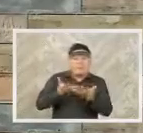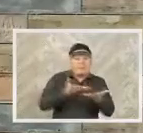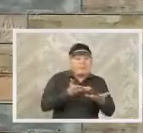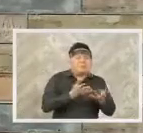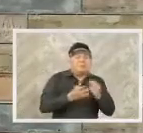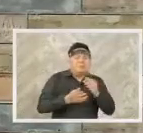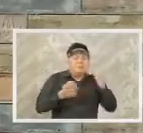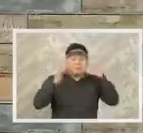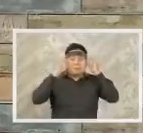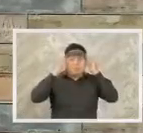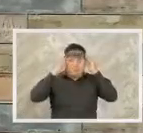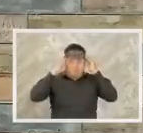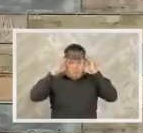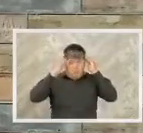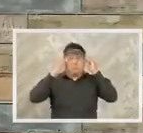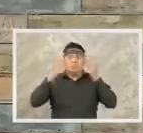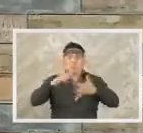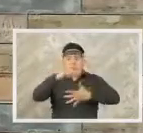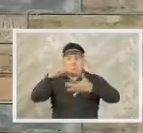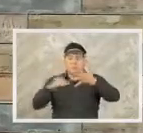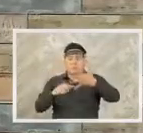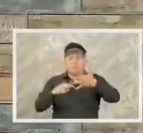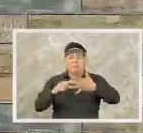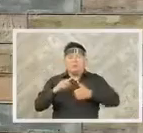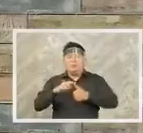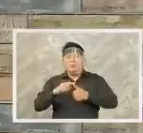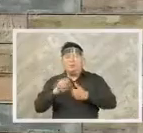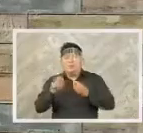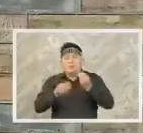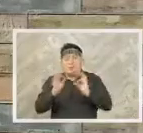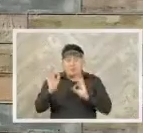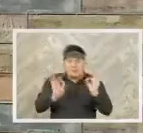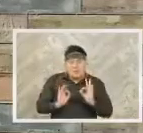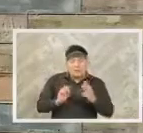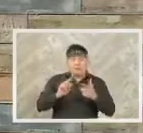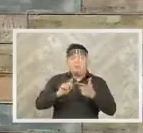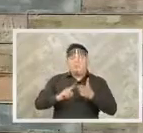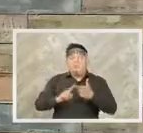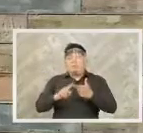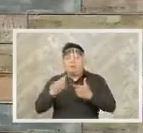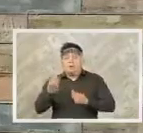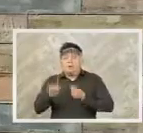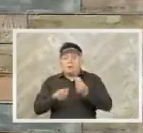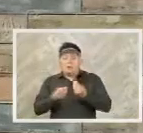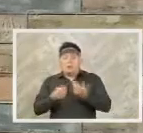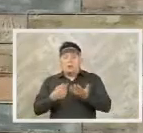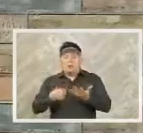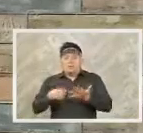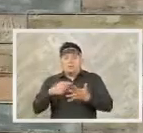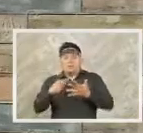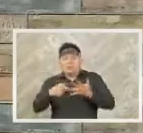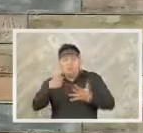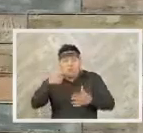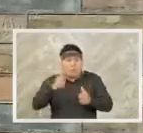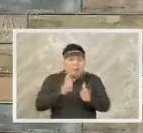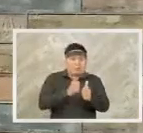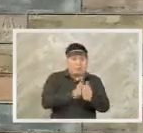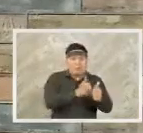en 5 etapas: organización y diseño, preparación, ejecución, seguimiento y, por